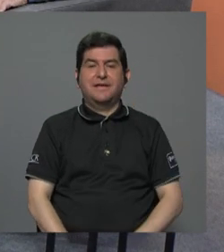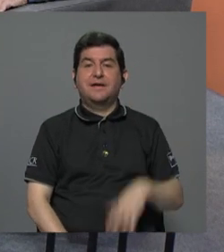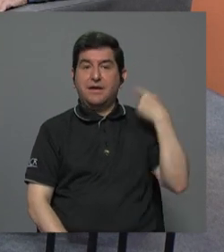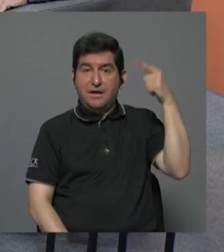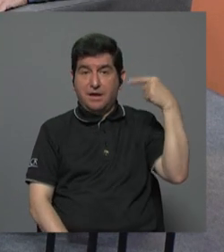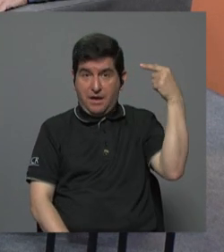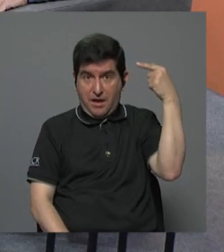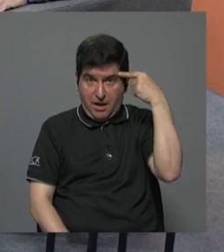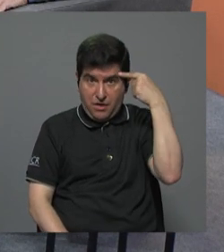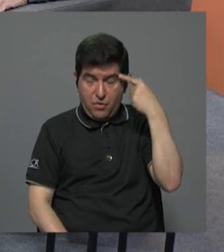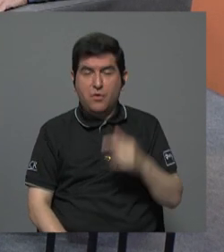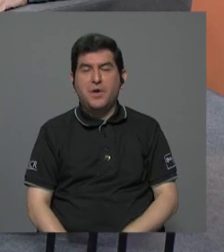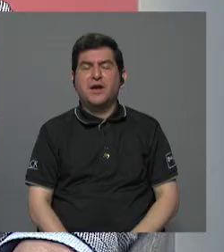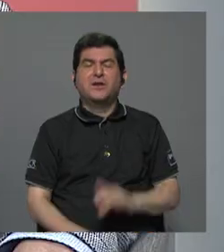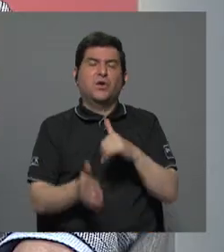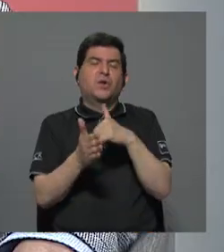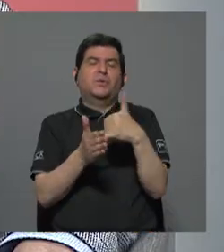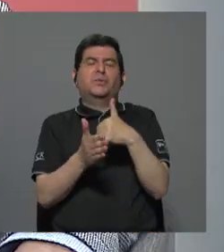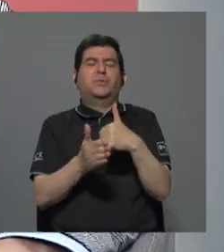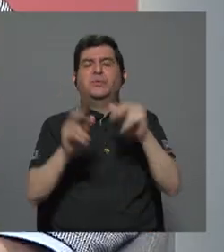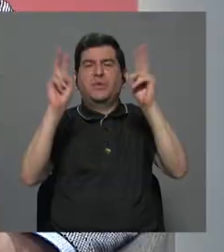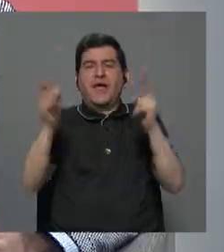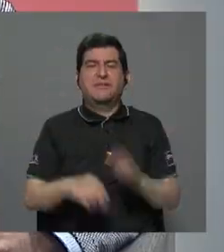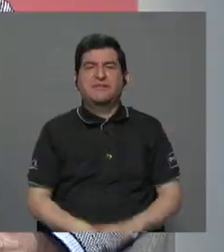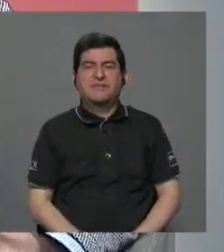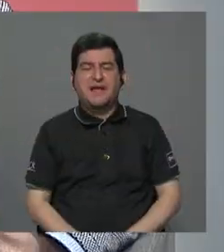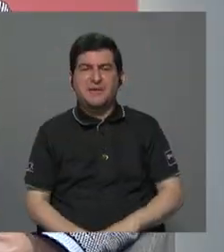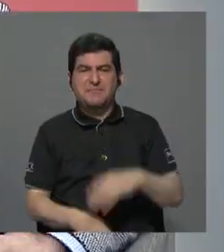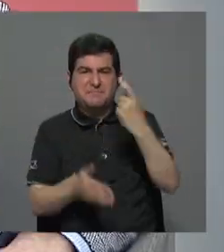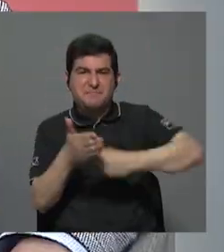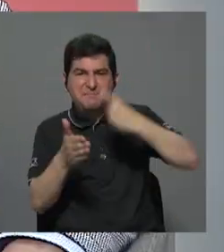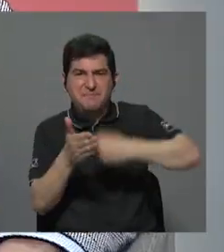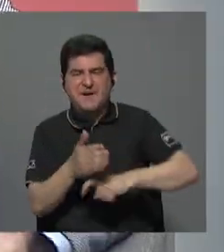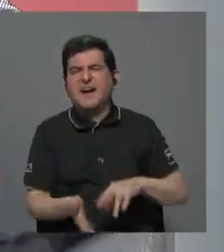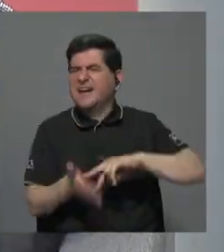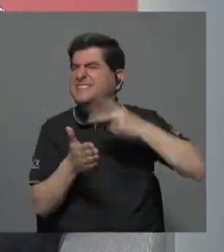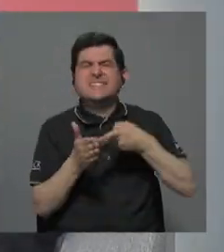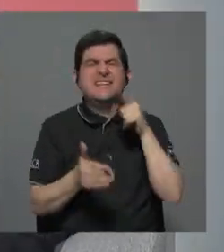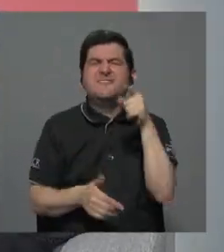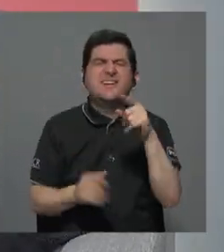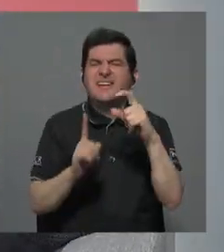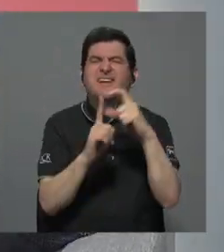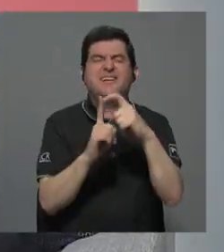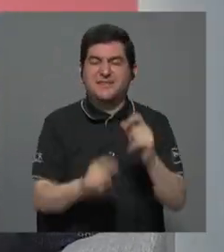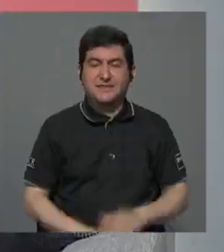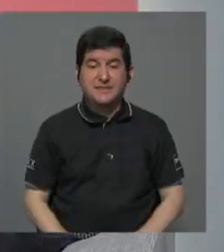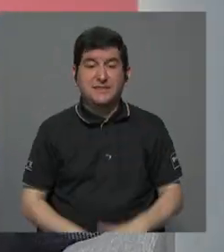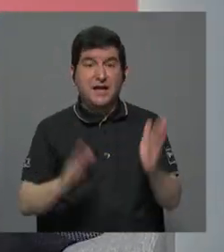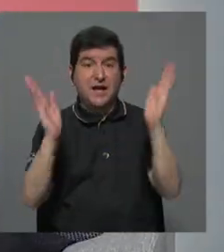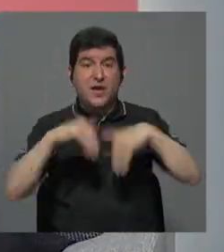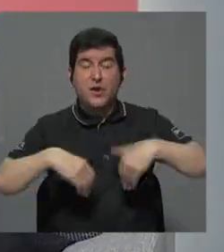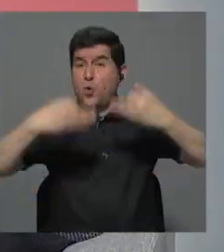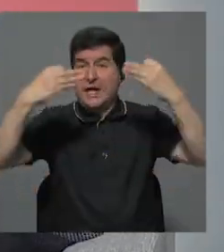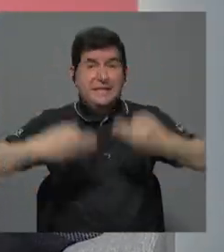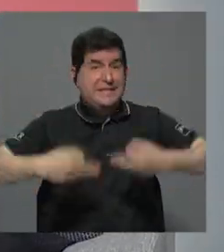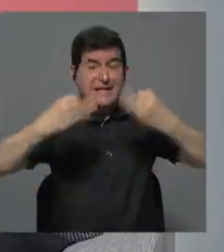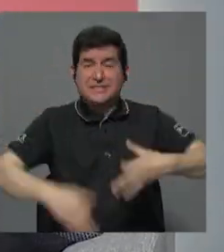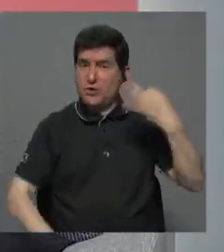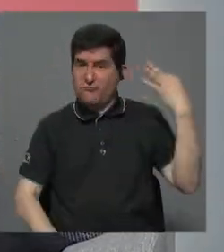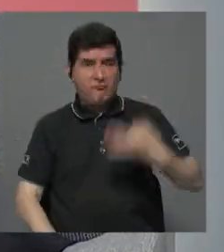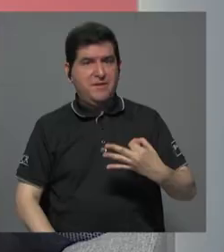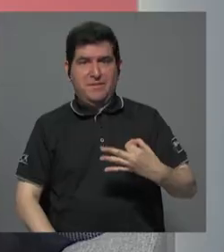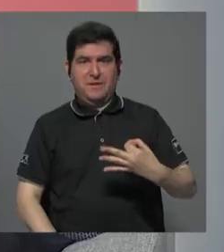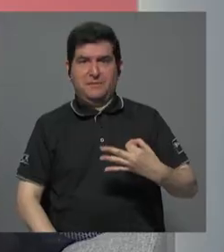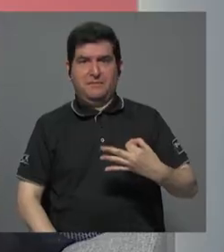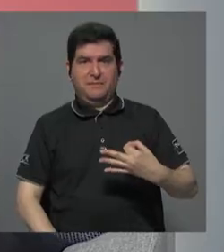absolutamente tibio en materia fiscal en materia de la ley no hay toma de decisiones firmes